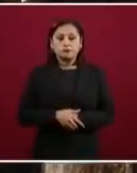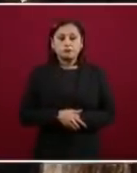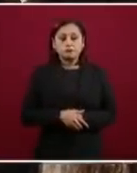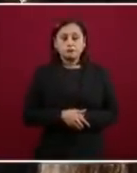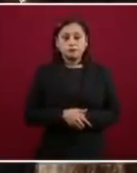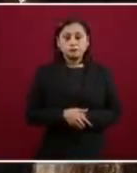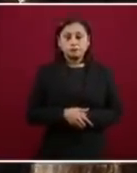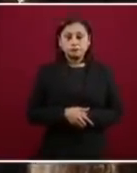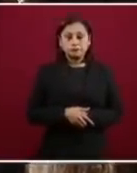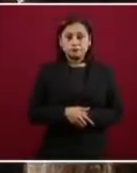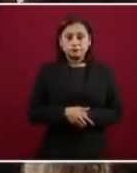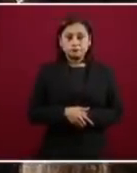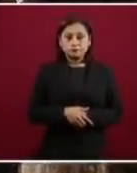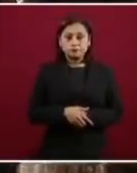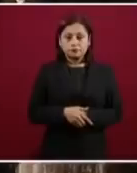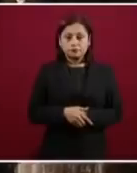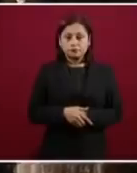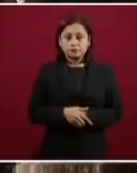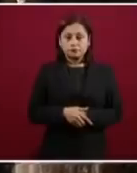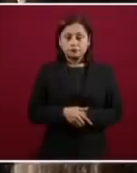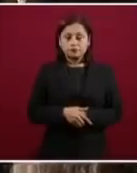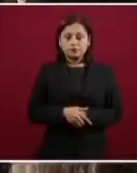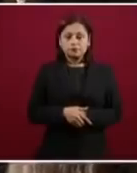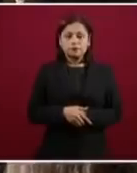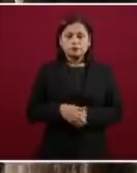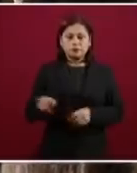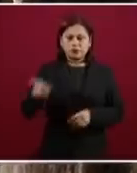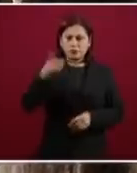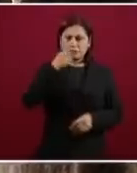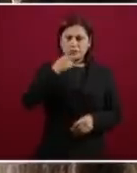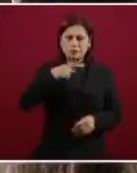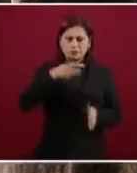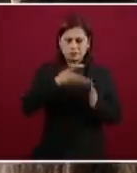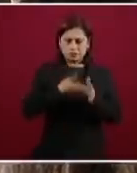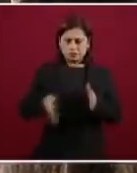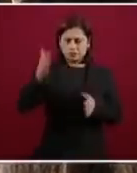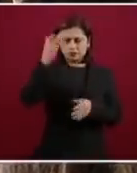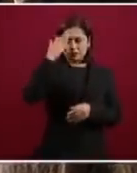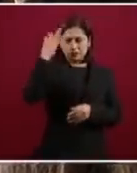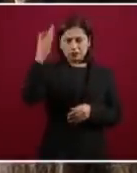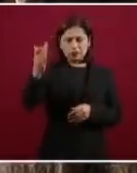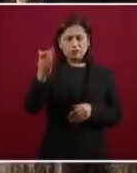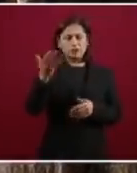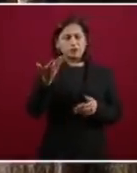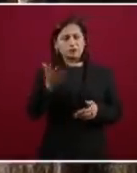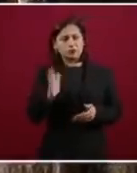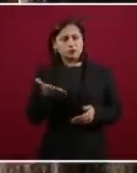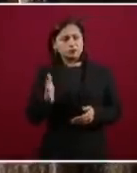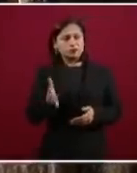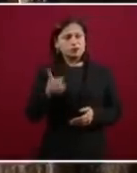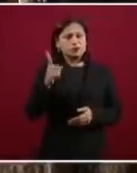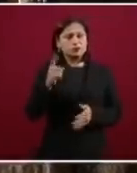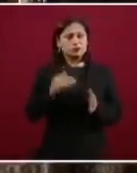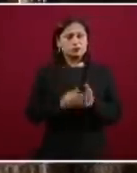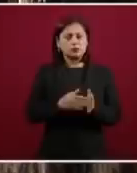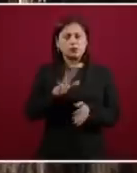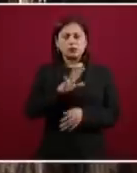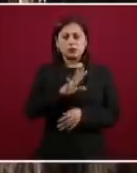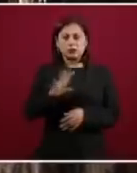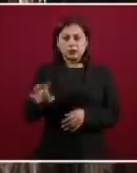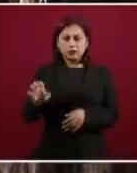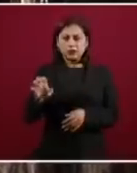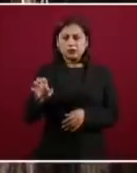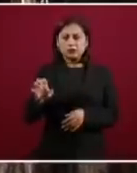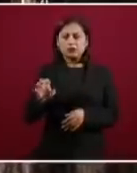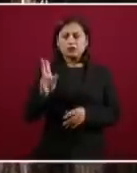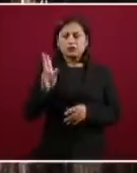La obra, porque me decías del tiempo, son cerca de 1500 kilómetros.